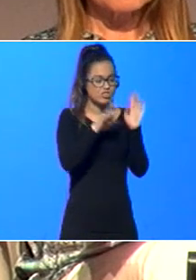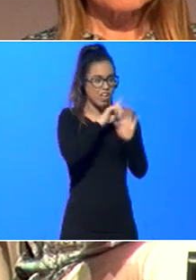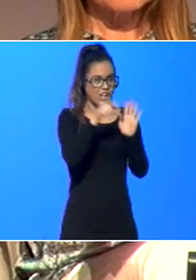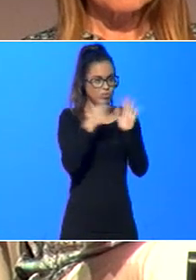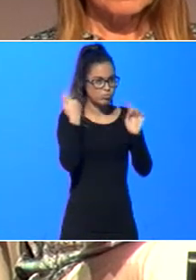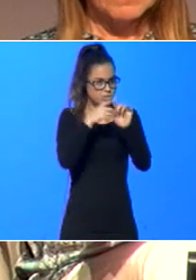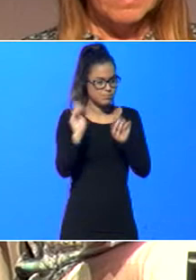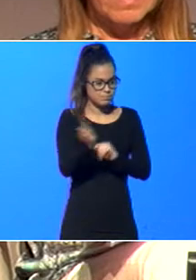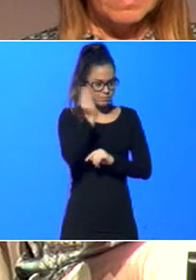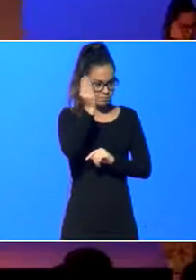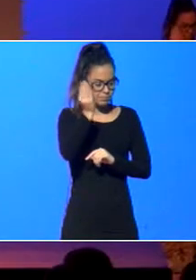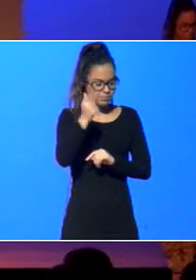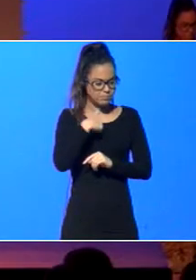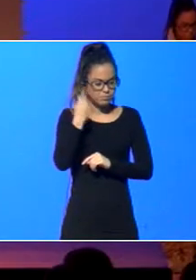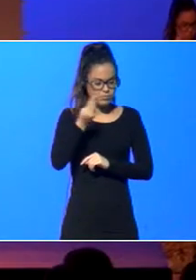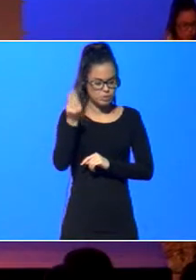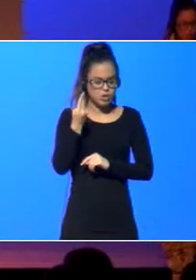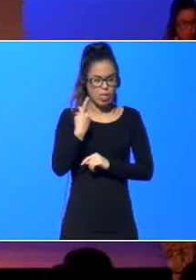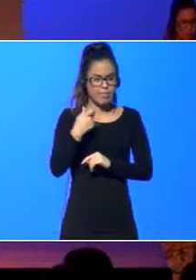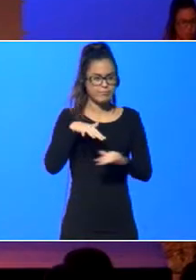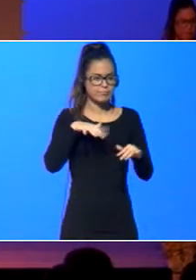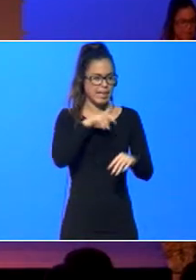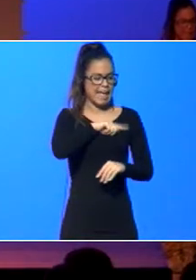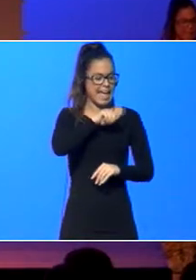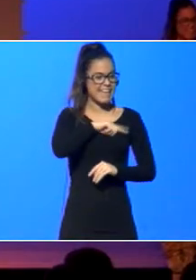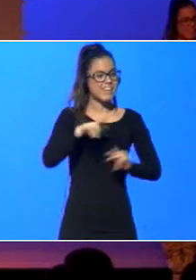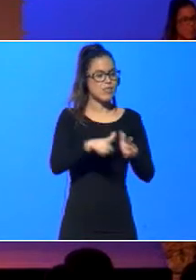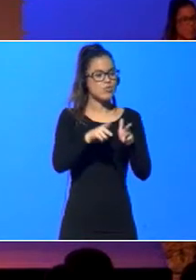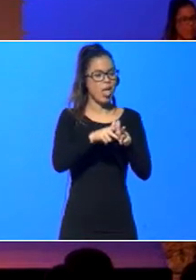que tiene que ponerse en marcha